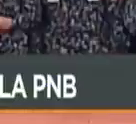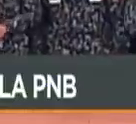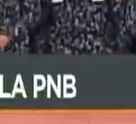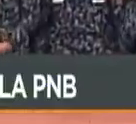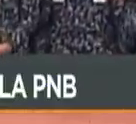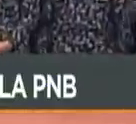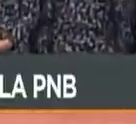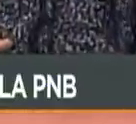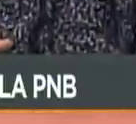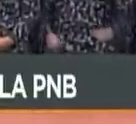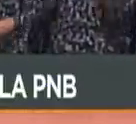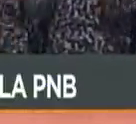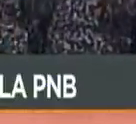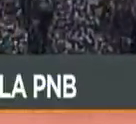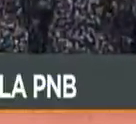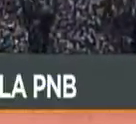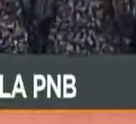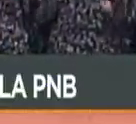viva!